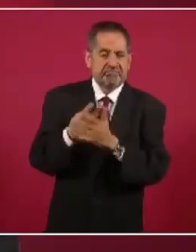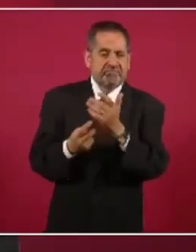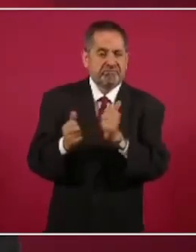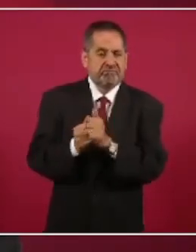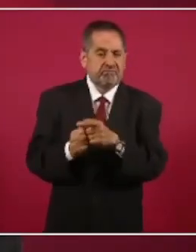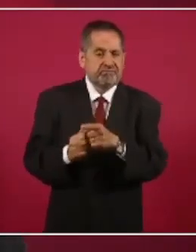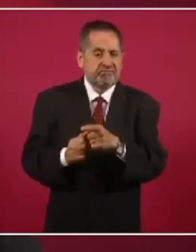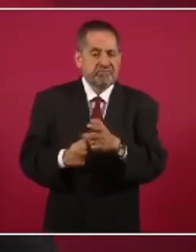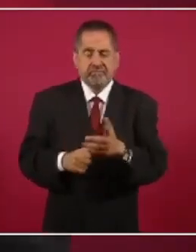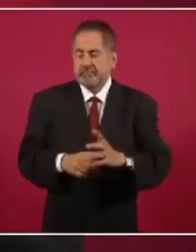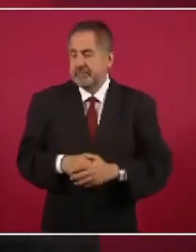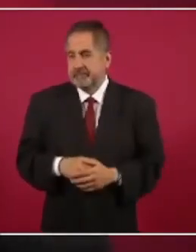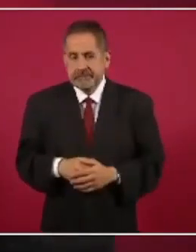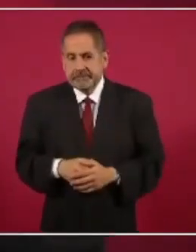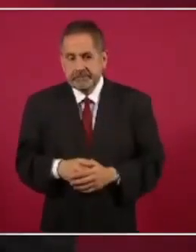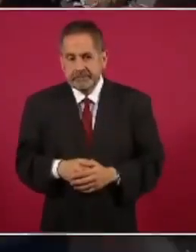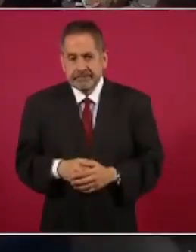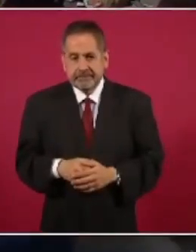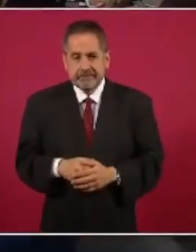Así como